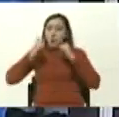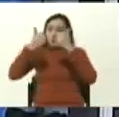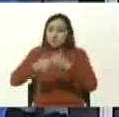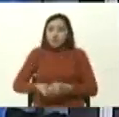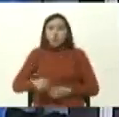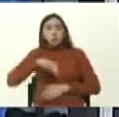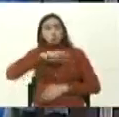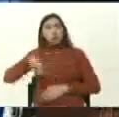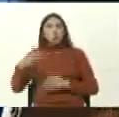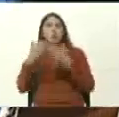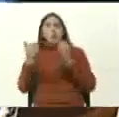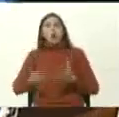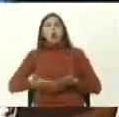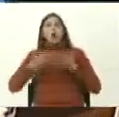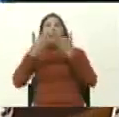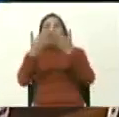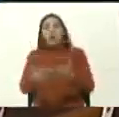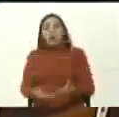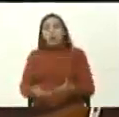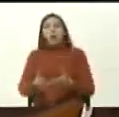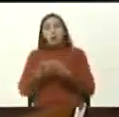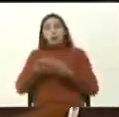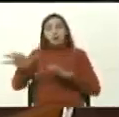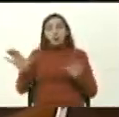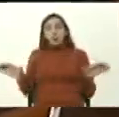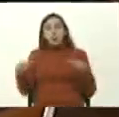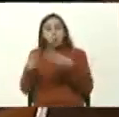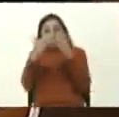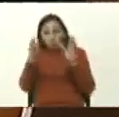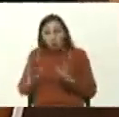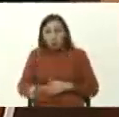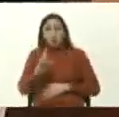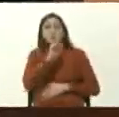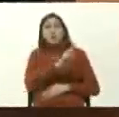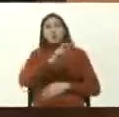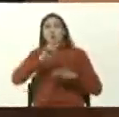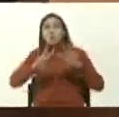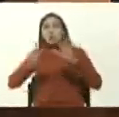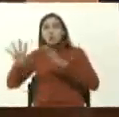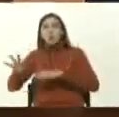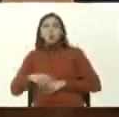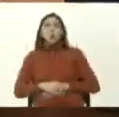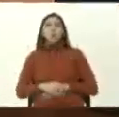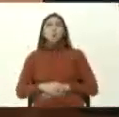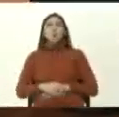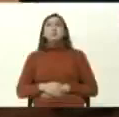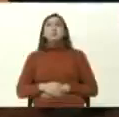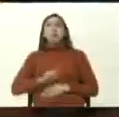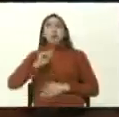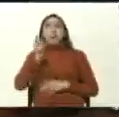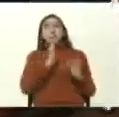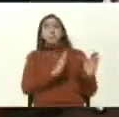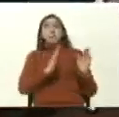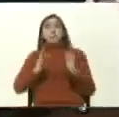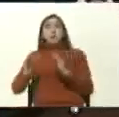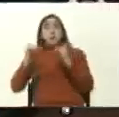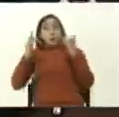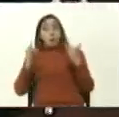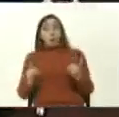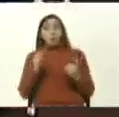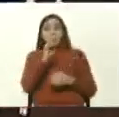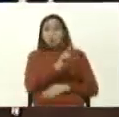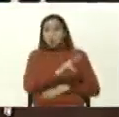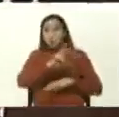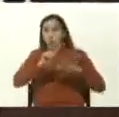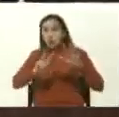estudiantes. Tenemos una matrícula de 892 estudiantes. En la primera jornada de hoy,